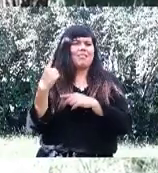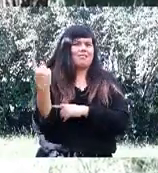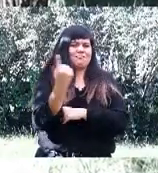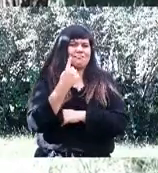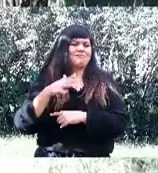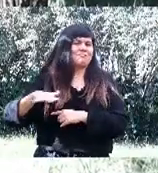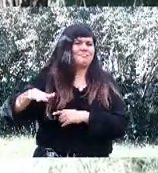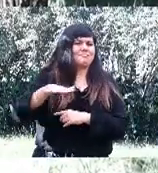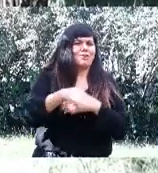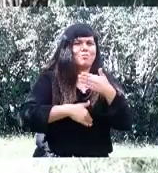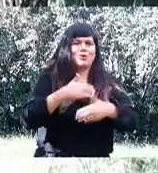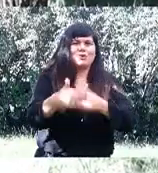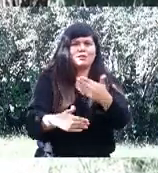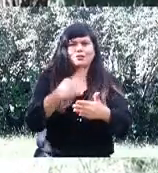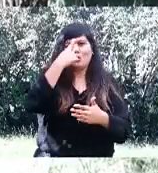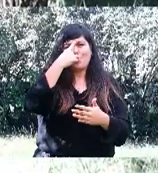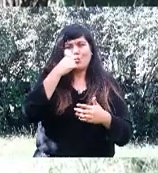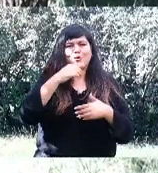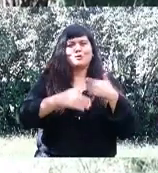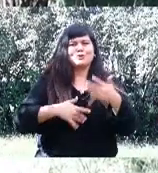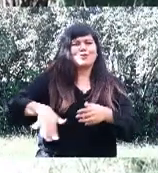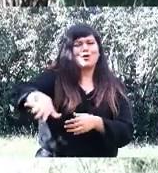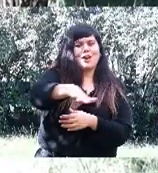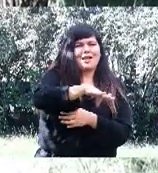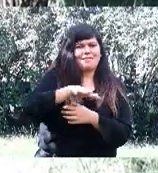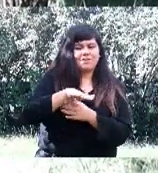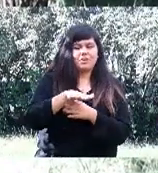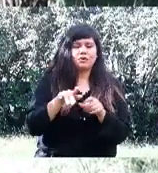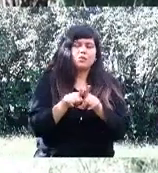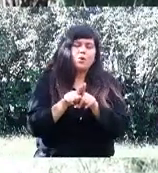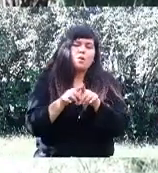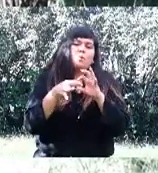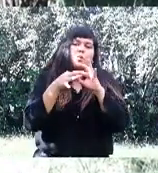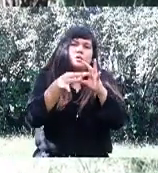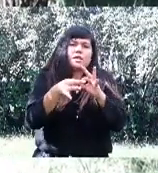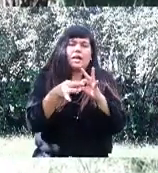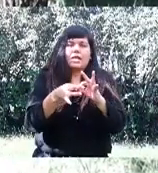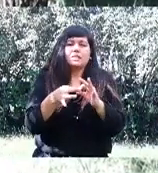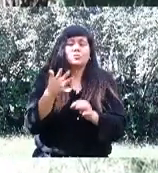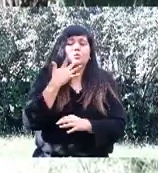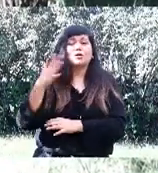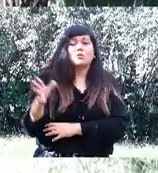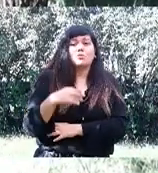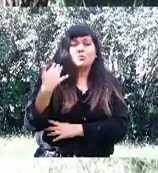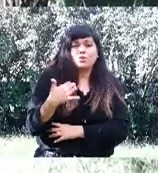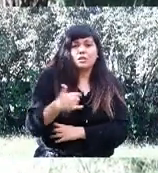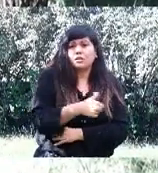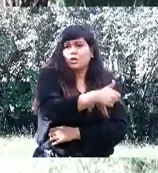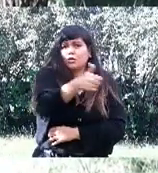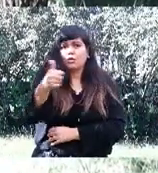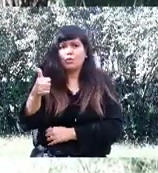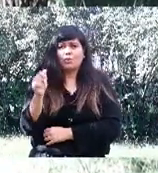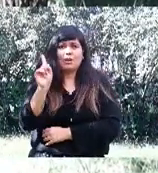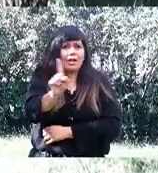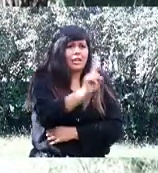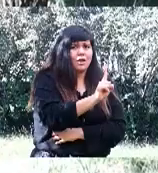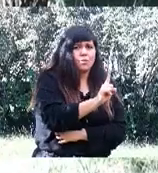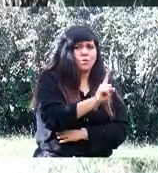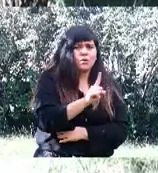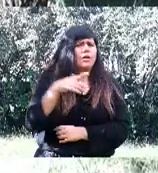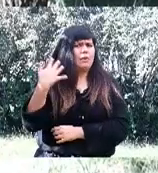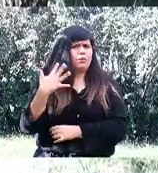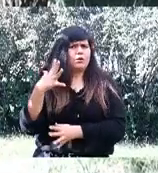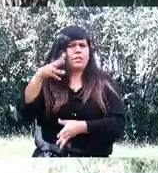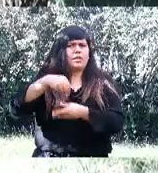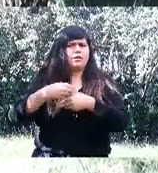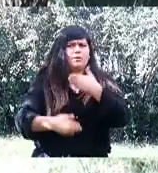proceso museográfico Así que gracias a todos y a todos porque es muy importante o sea todos son muy importantes en este proceso